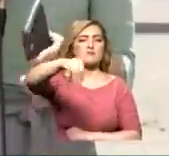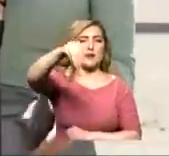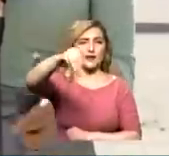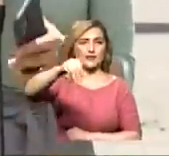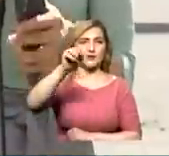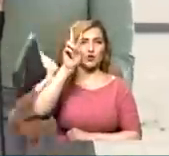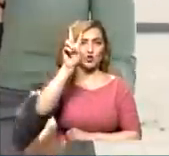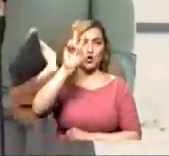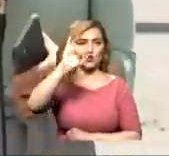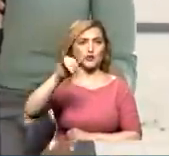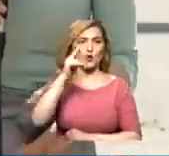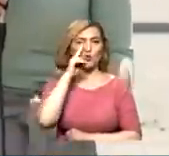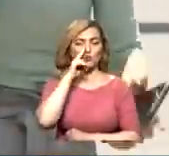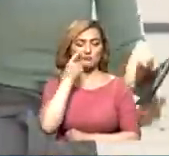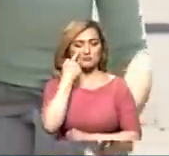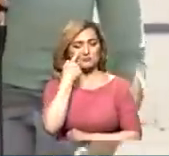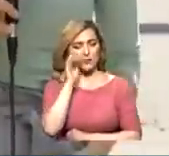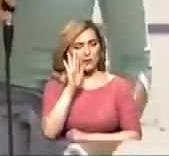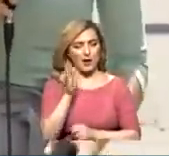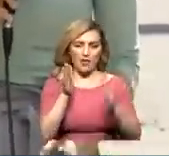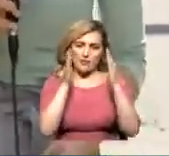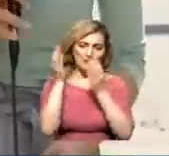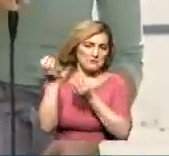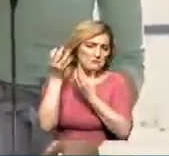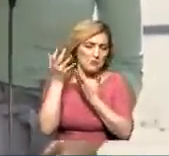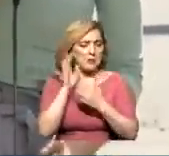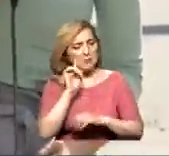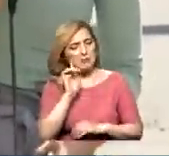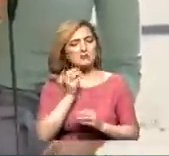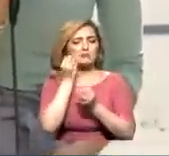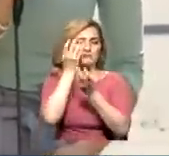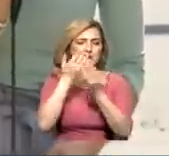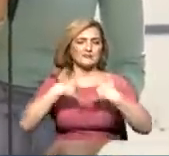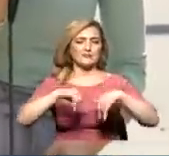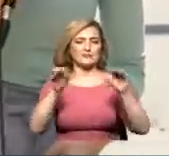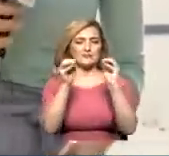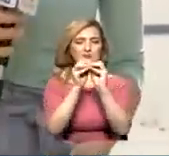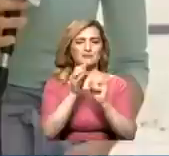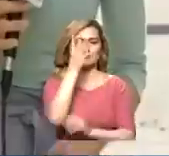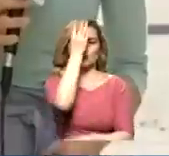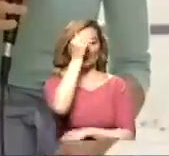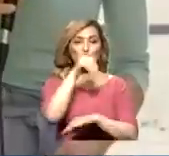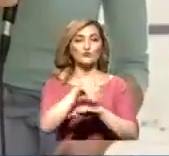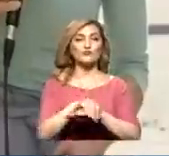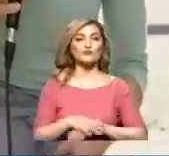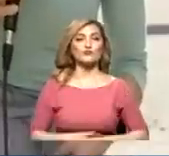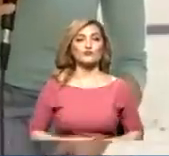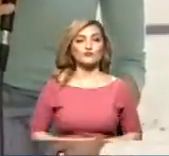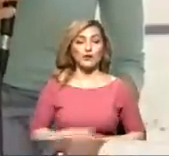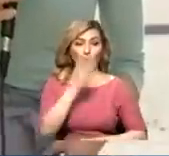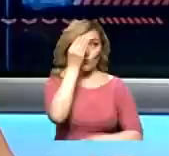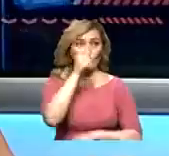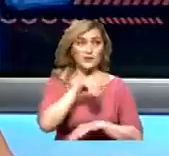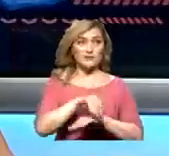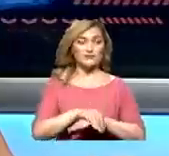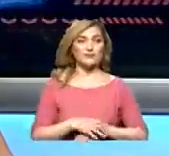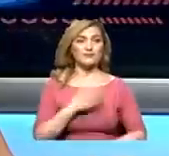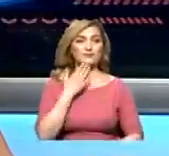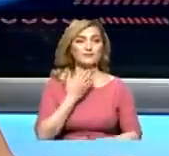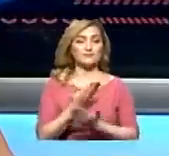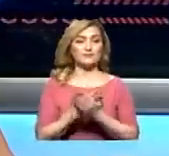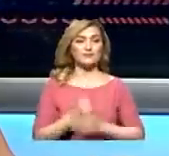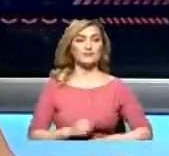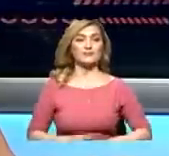próximo martes 2 de junio. Estaremos pendientes de la decisión. Ustedes siguen con mucho más. Buenas tardes. Buenas tardes, Dayana, y